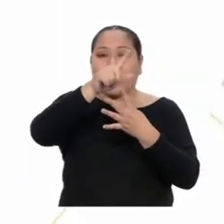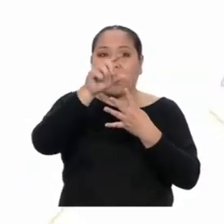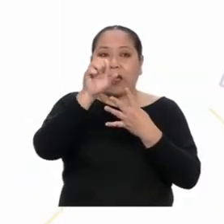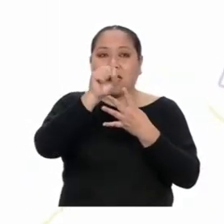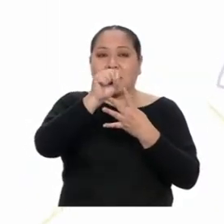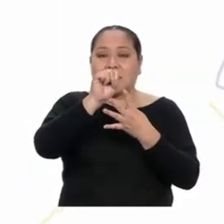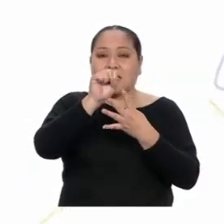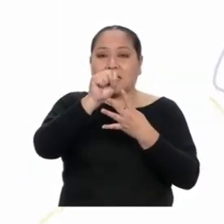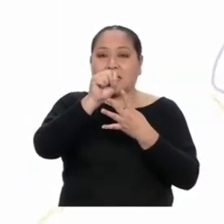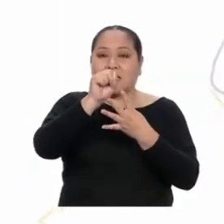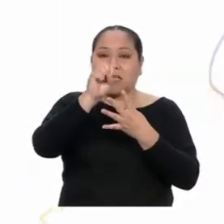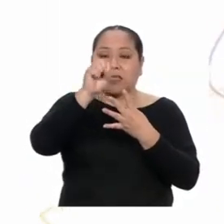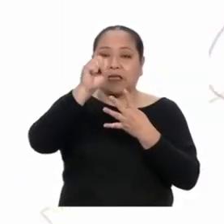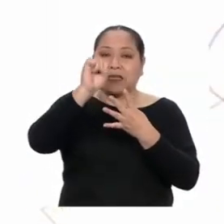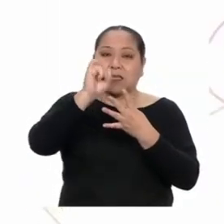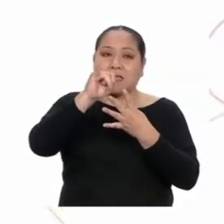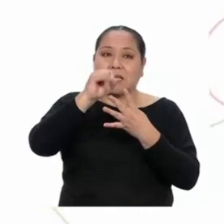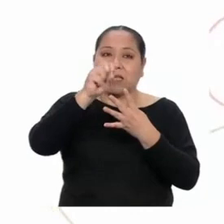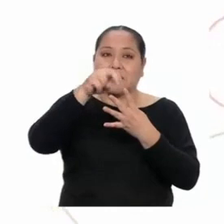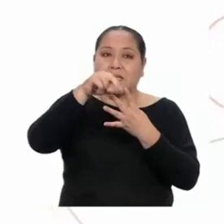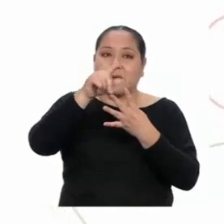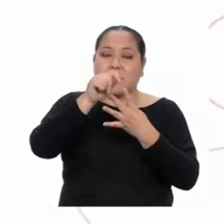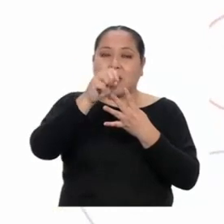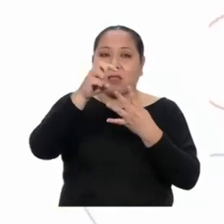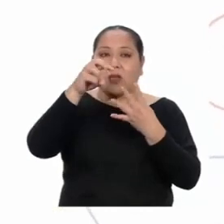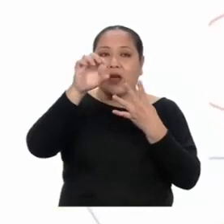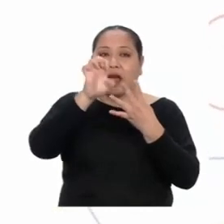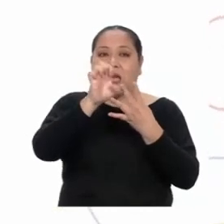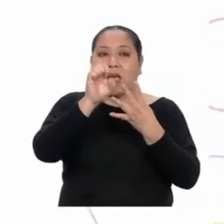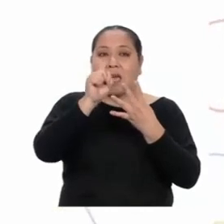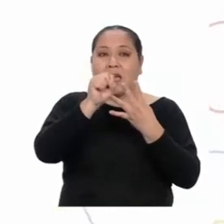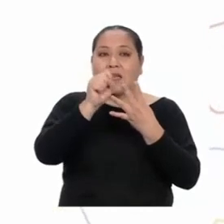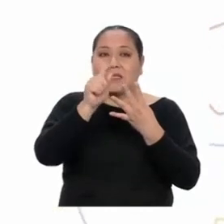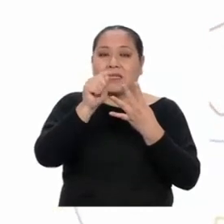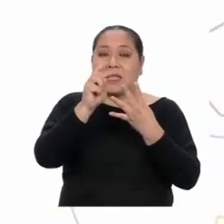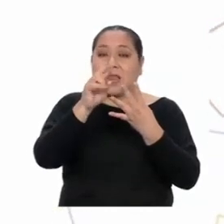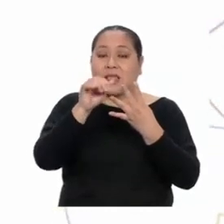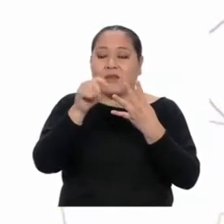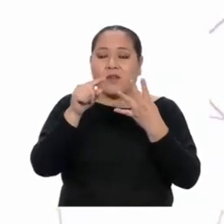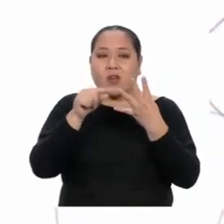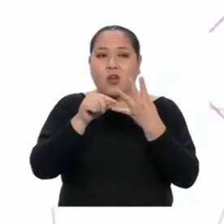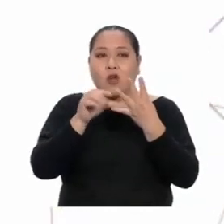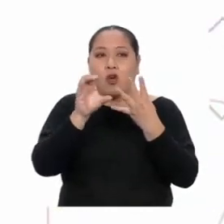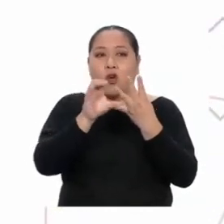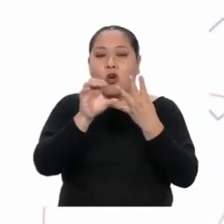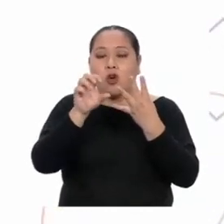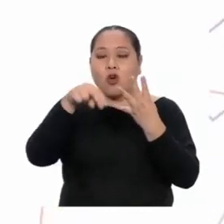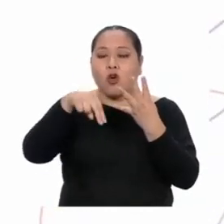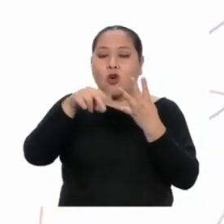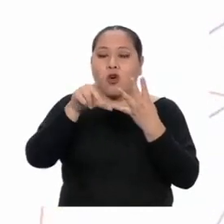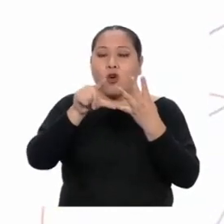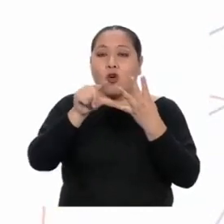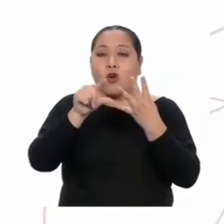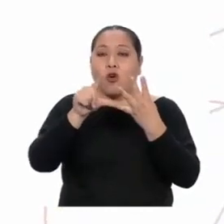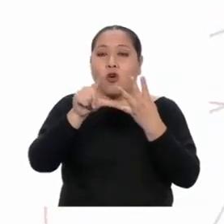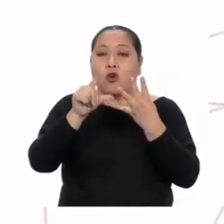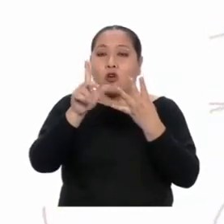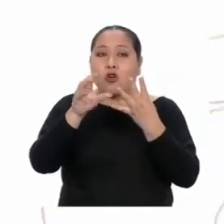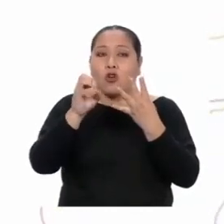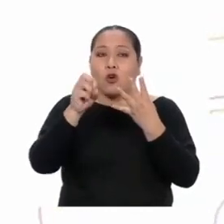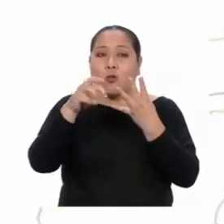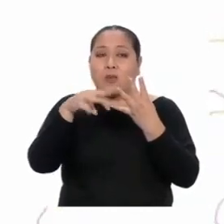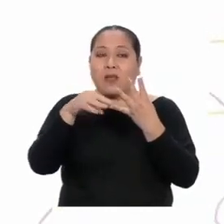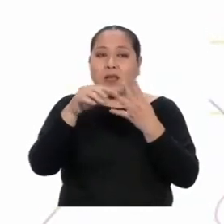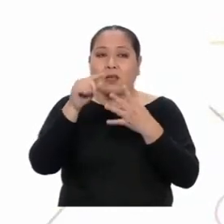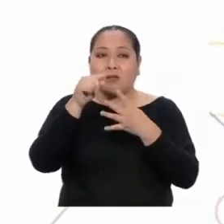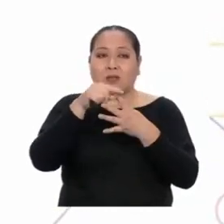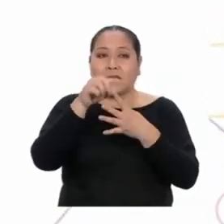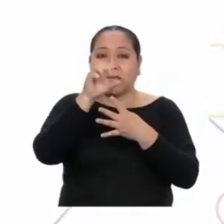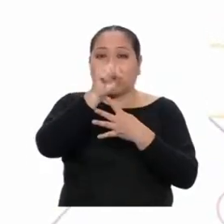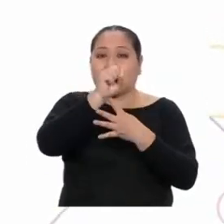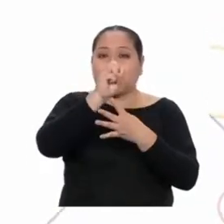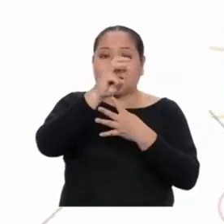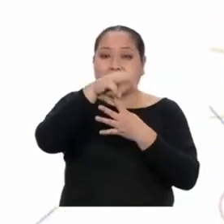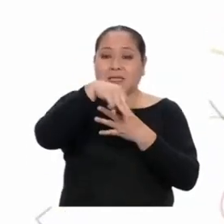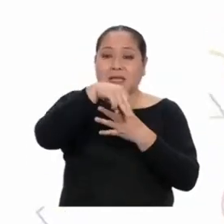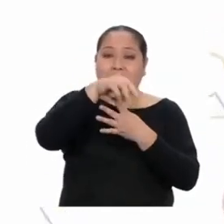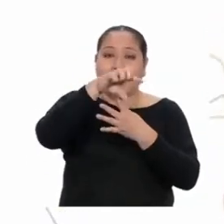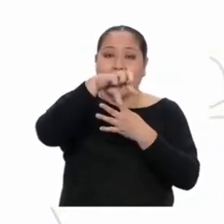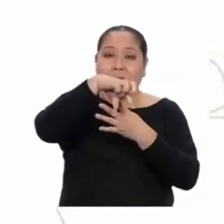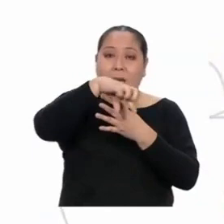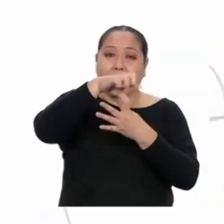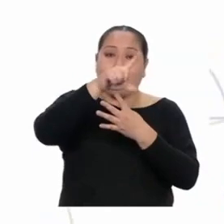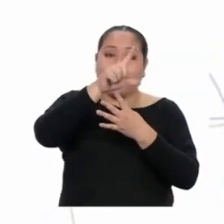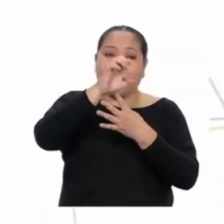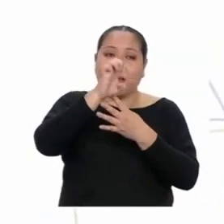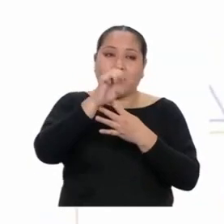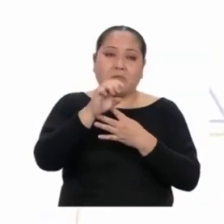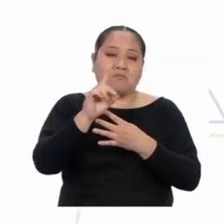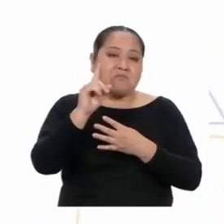sistemático, estratificado y por conglomerados. En el muestreo aleatorio simple, lo primero que